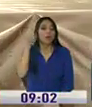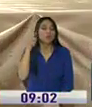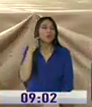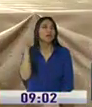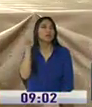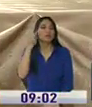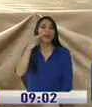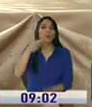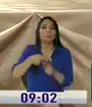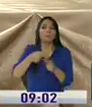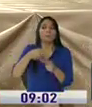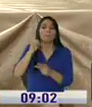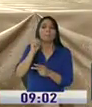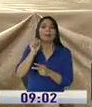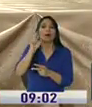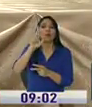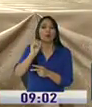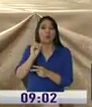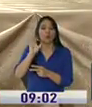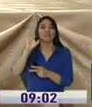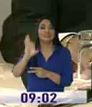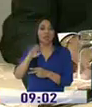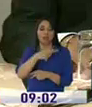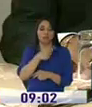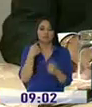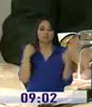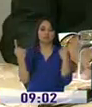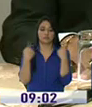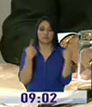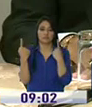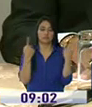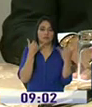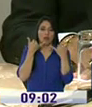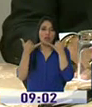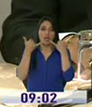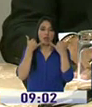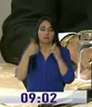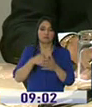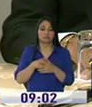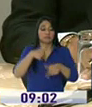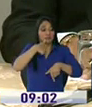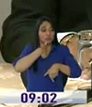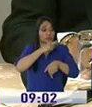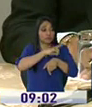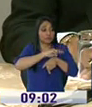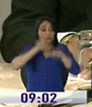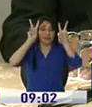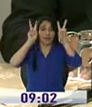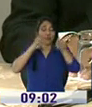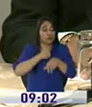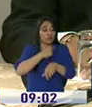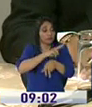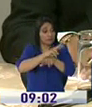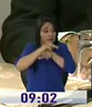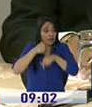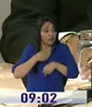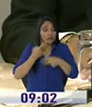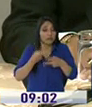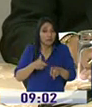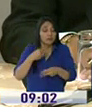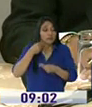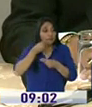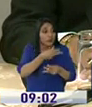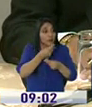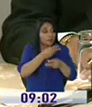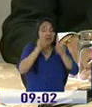voz de Mauro T. y ella en una conversación. Bueno, yo soy fiscalizadora y estoy fiscalizando y estoy poniendo en conocimiento un